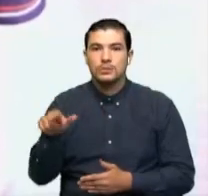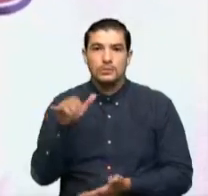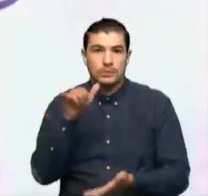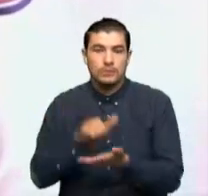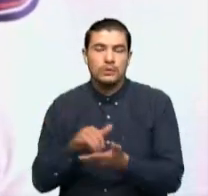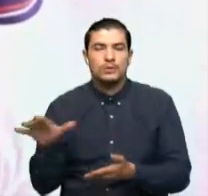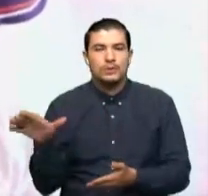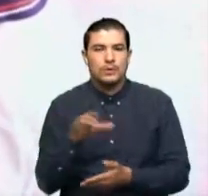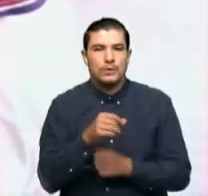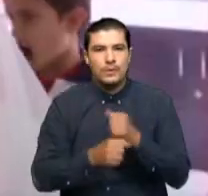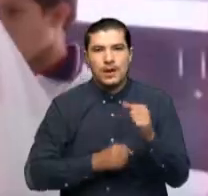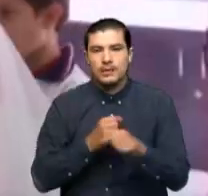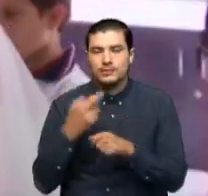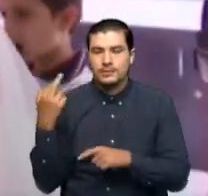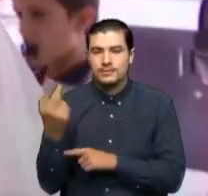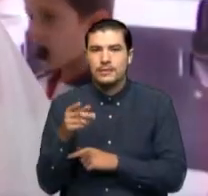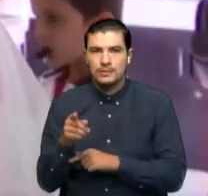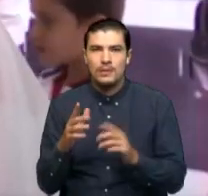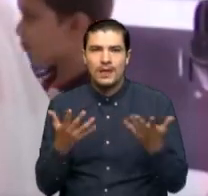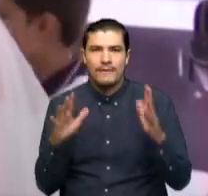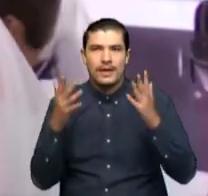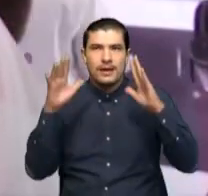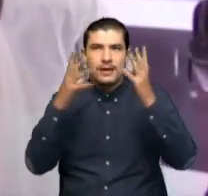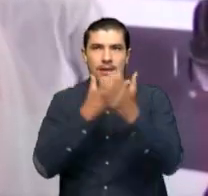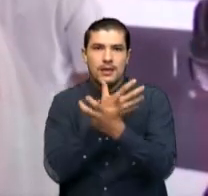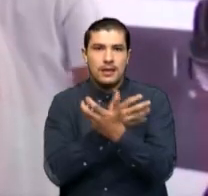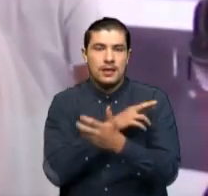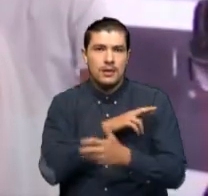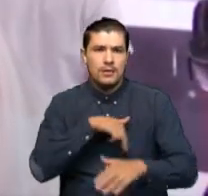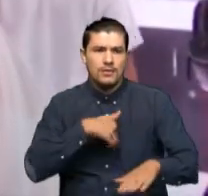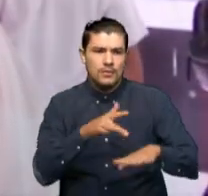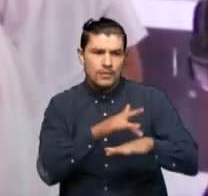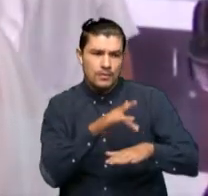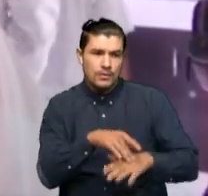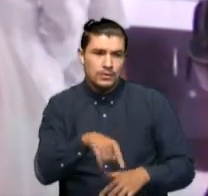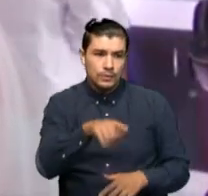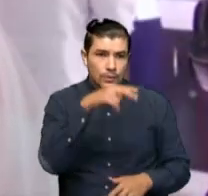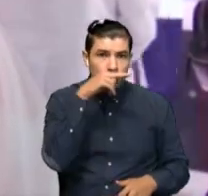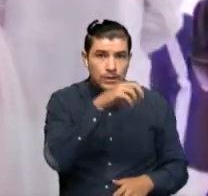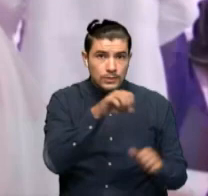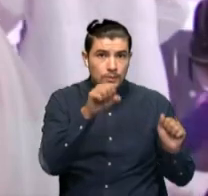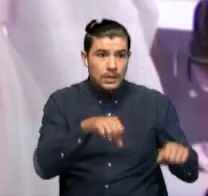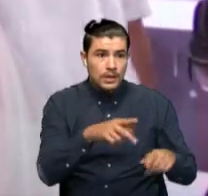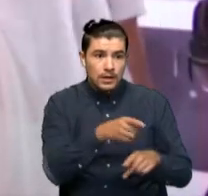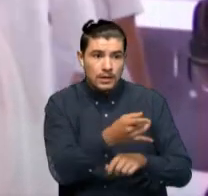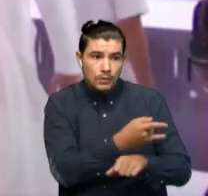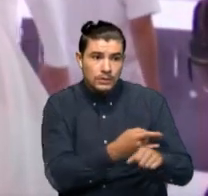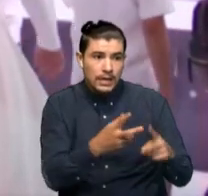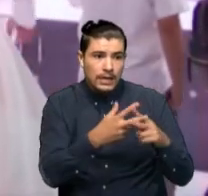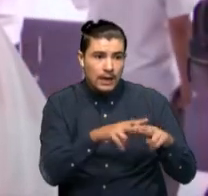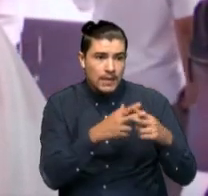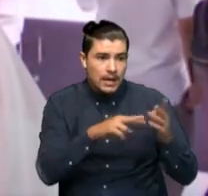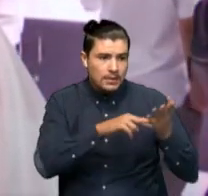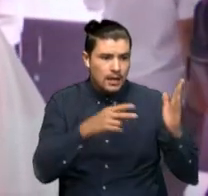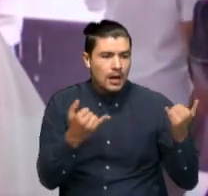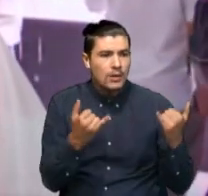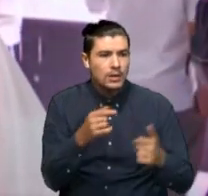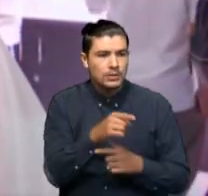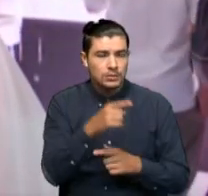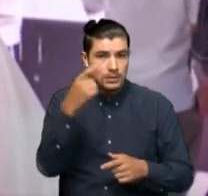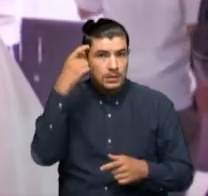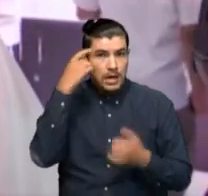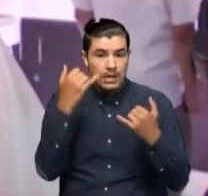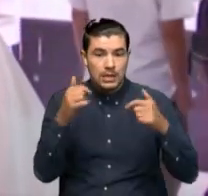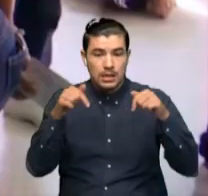ciencia debemos estimular los para que tienen las herramientas tecnológicas el futuro está en la tecnología y ellos tienen que comenzar a trabajarlo por eso el colegio